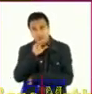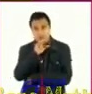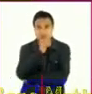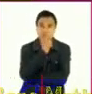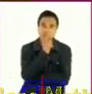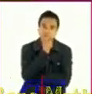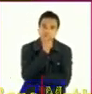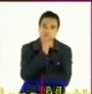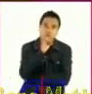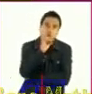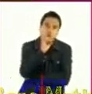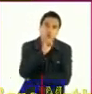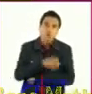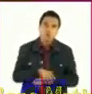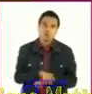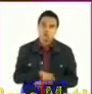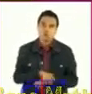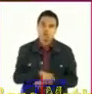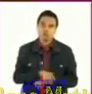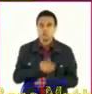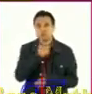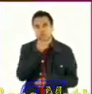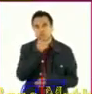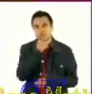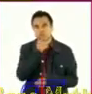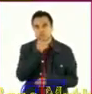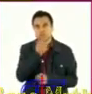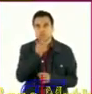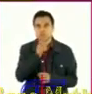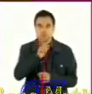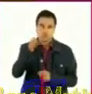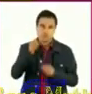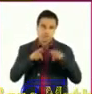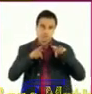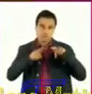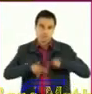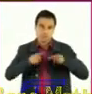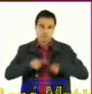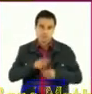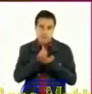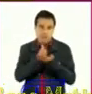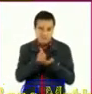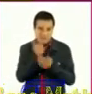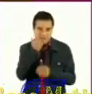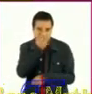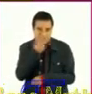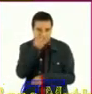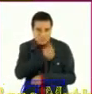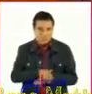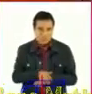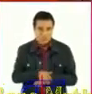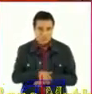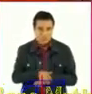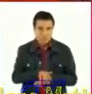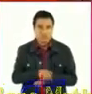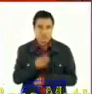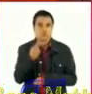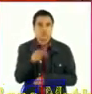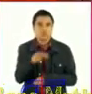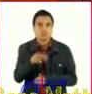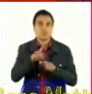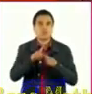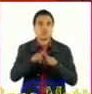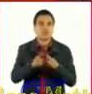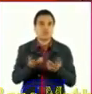sesiones o de quienes colaborarán con nuestra estudiante, la que nos compartió su problema técnico.